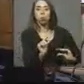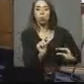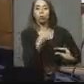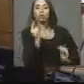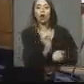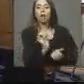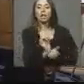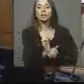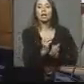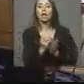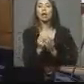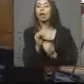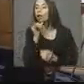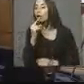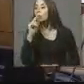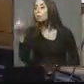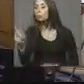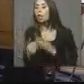No sé dónde se importa la basura,